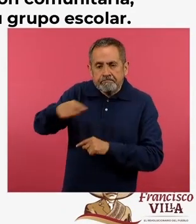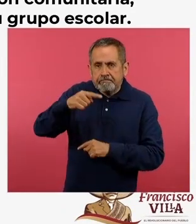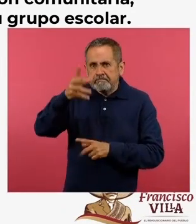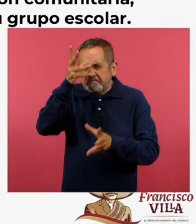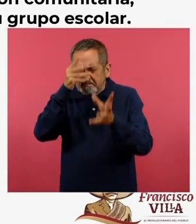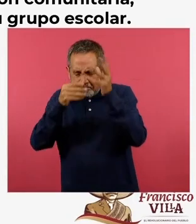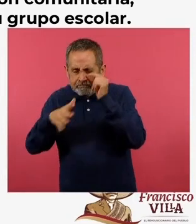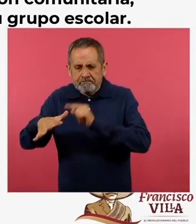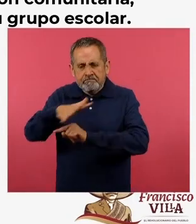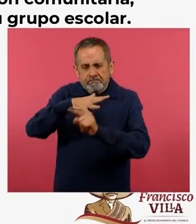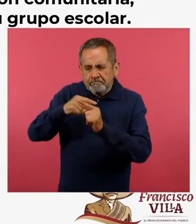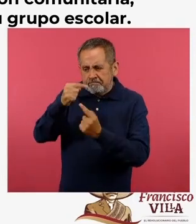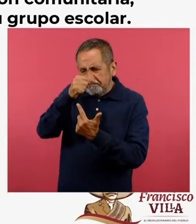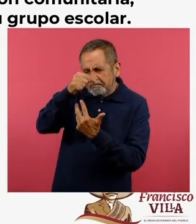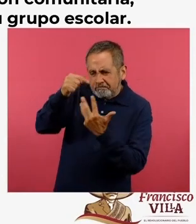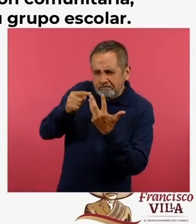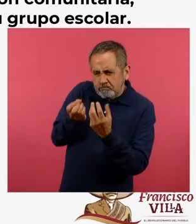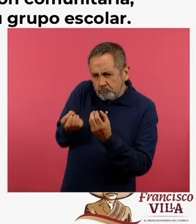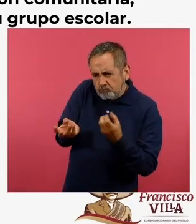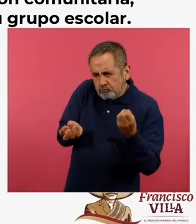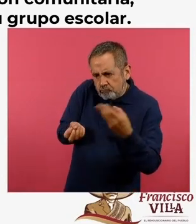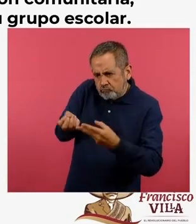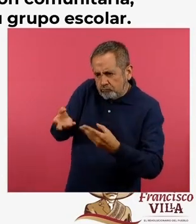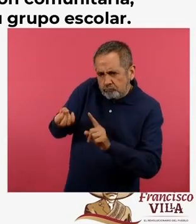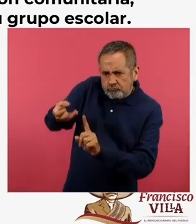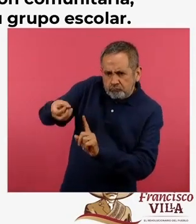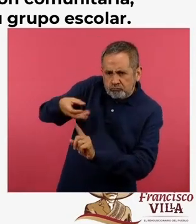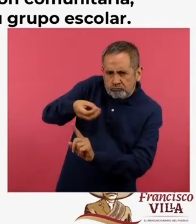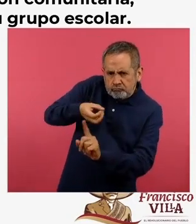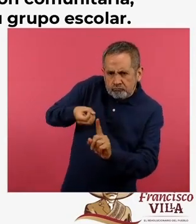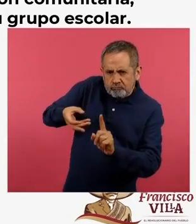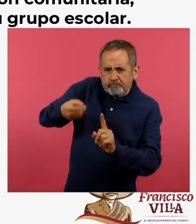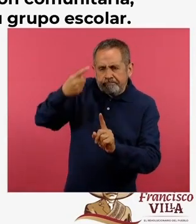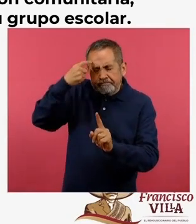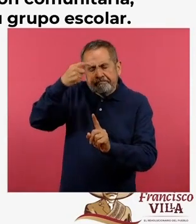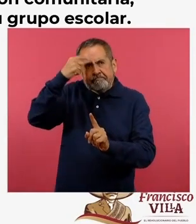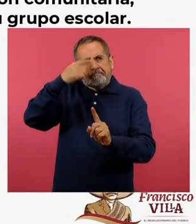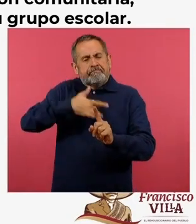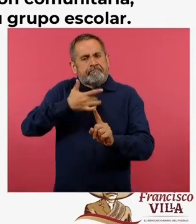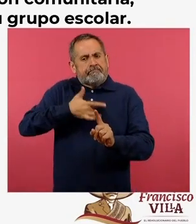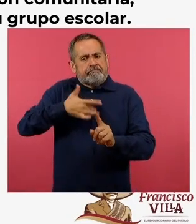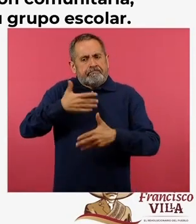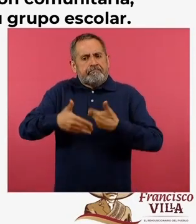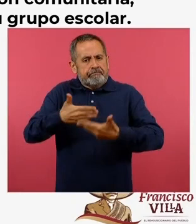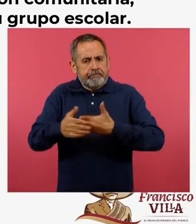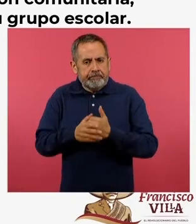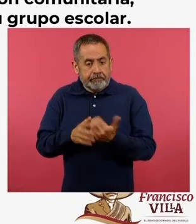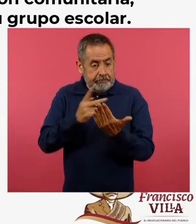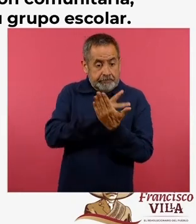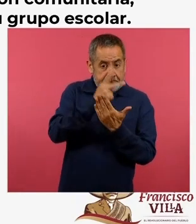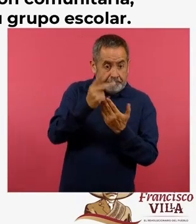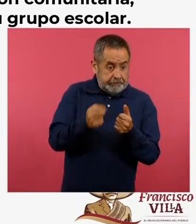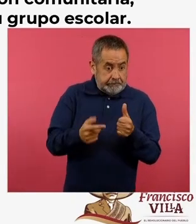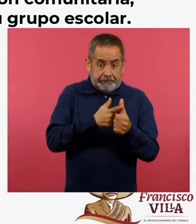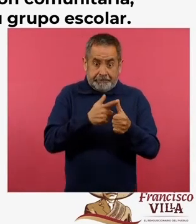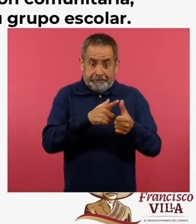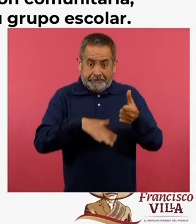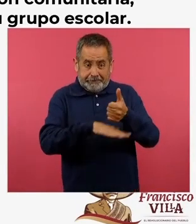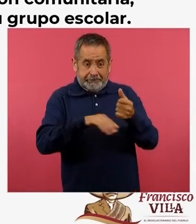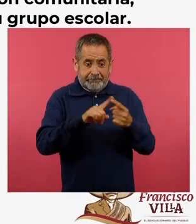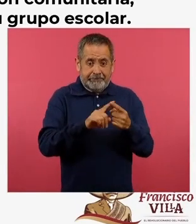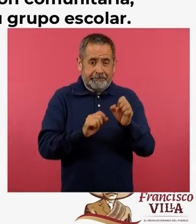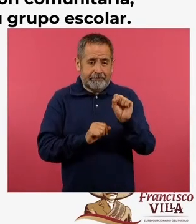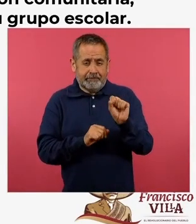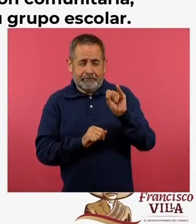aprendizaje, que como colectivo escolar las maestras y los maestros realizan a partir de los programas sintéticos de acuerdo con